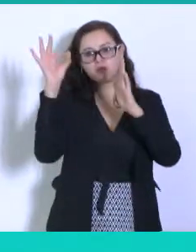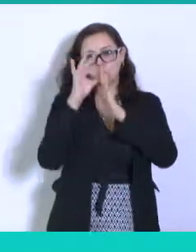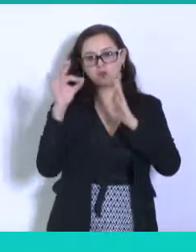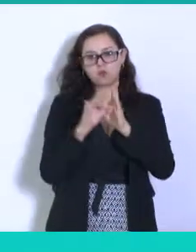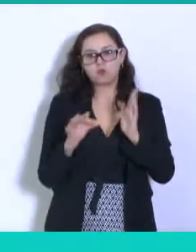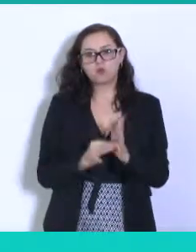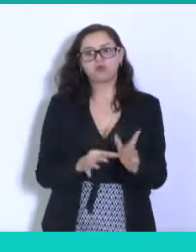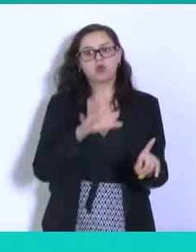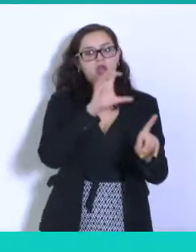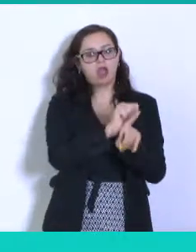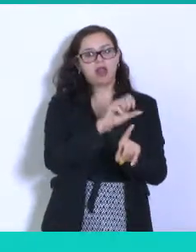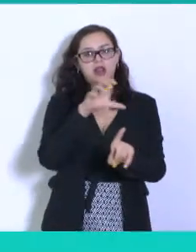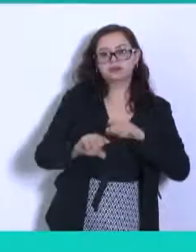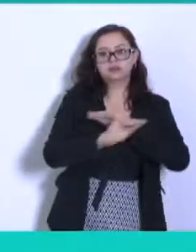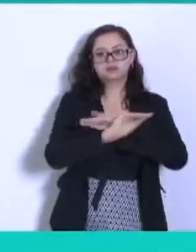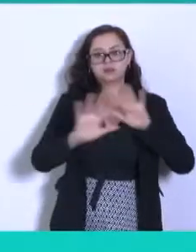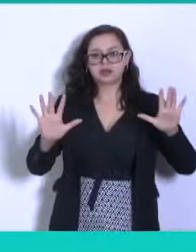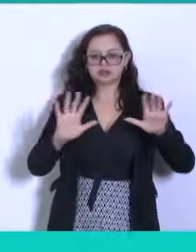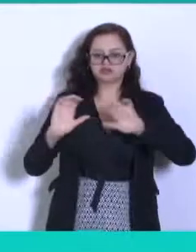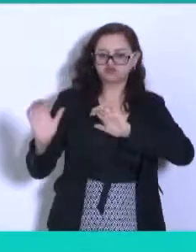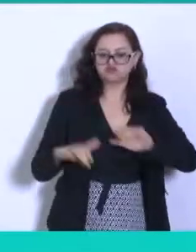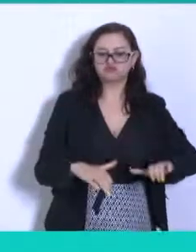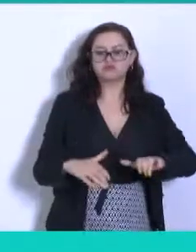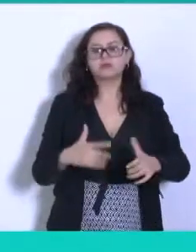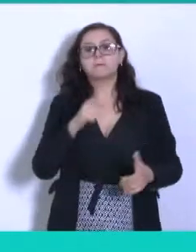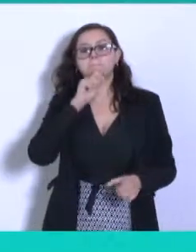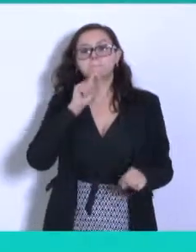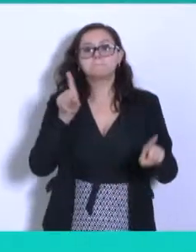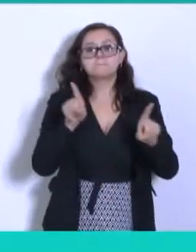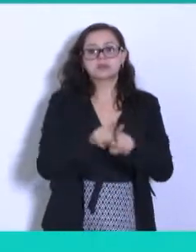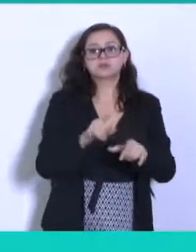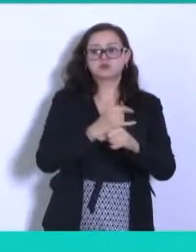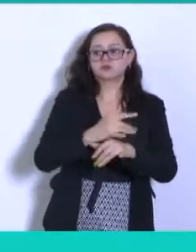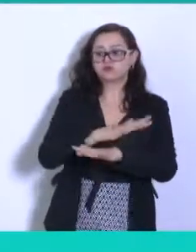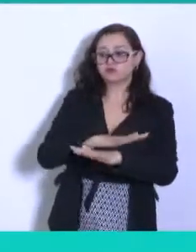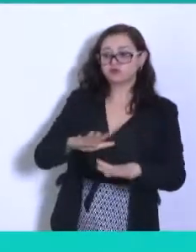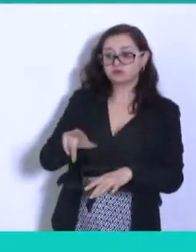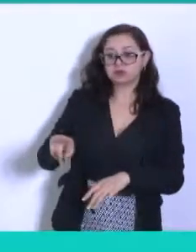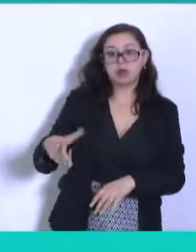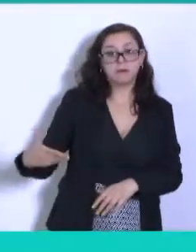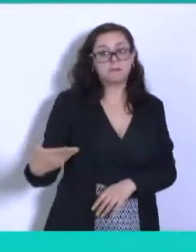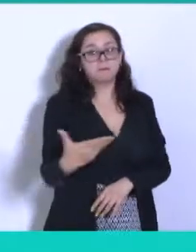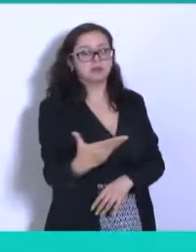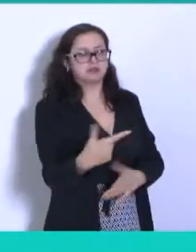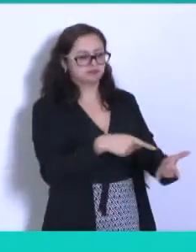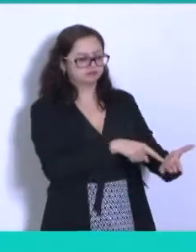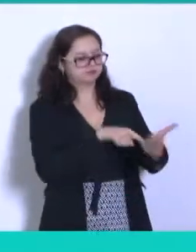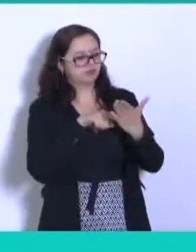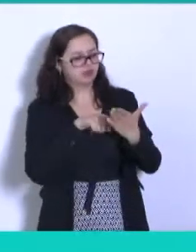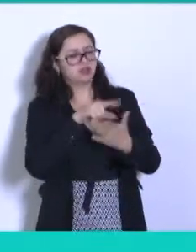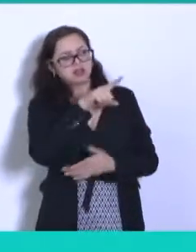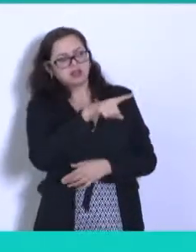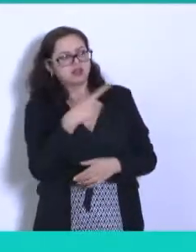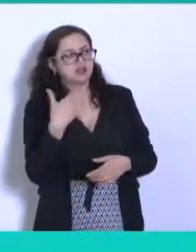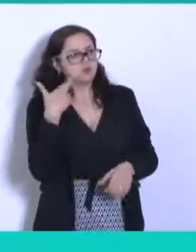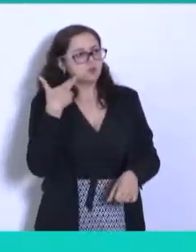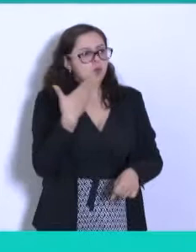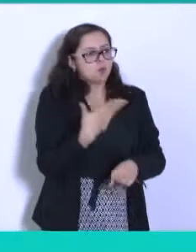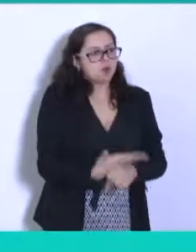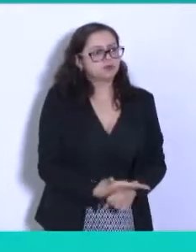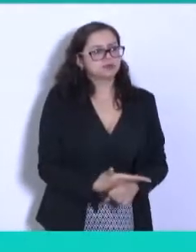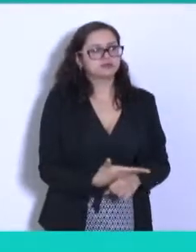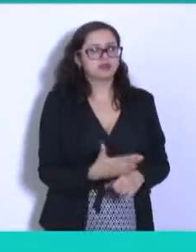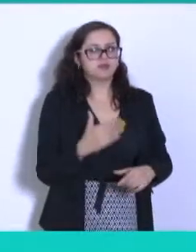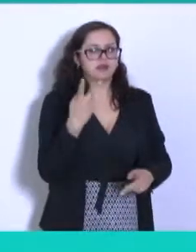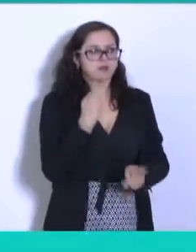resultado alcanzado y plantel asignado. La información solicitada en este caso es un medio útil para conocer si el personal a cargo de la educación pública a nivel